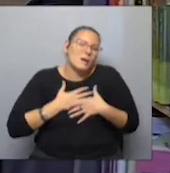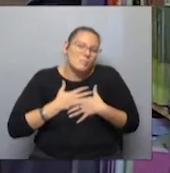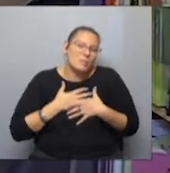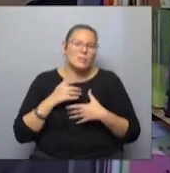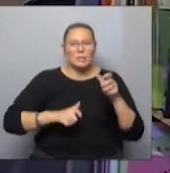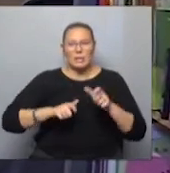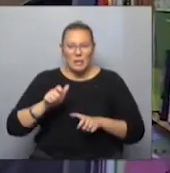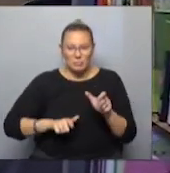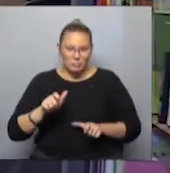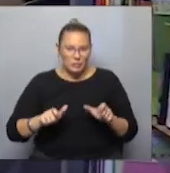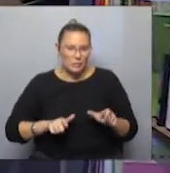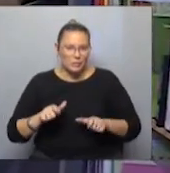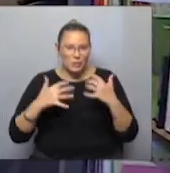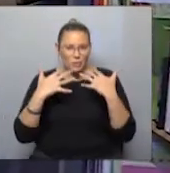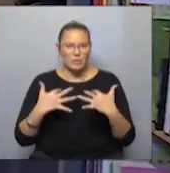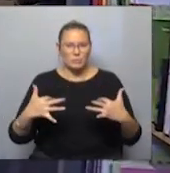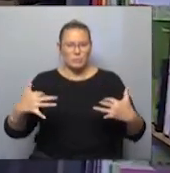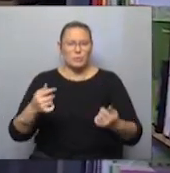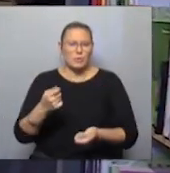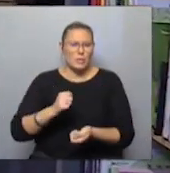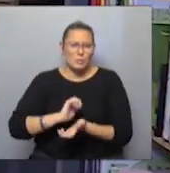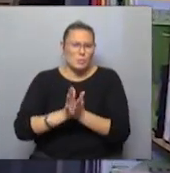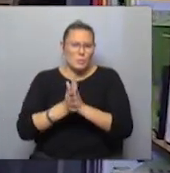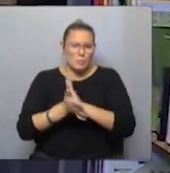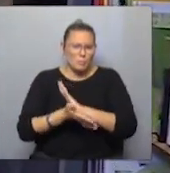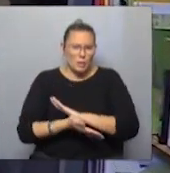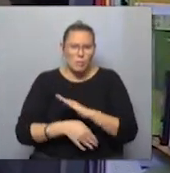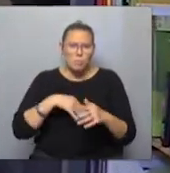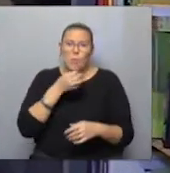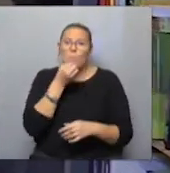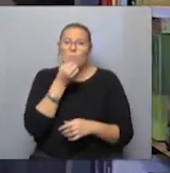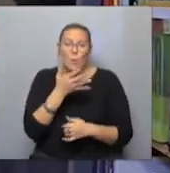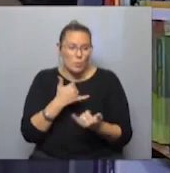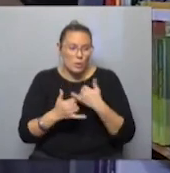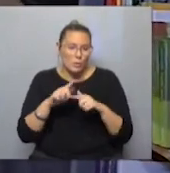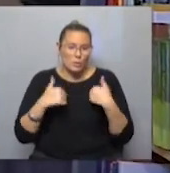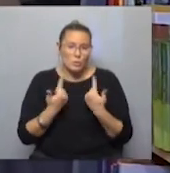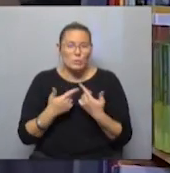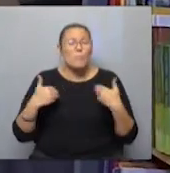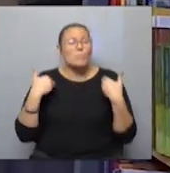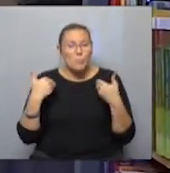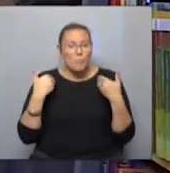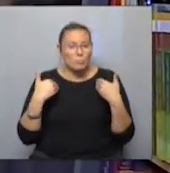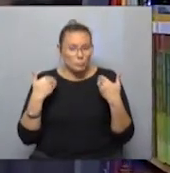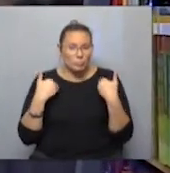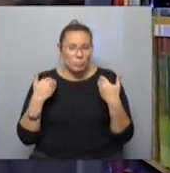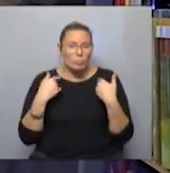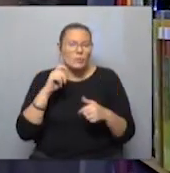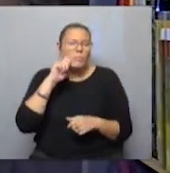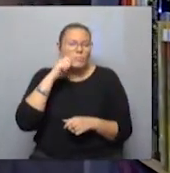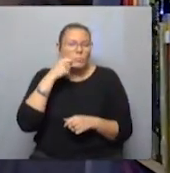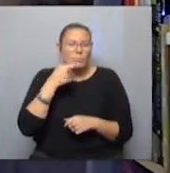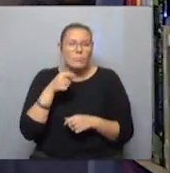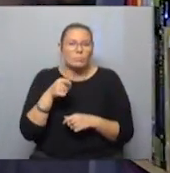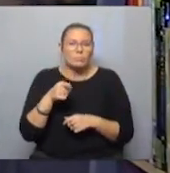la gente con las funciones agotadas, o sea, una muy buena noticia para nosotros, así que estamos muy contentos. Qué lindo.